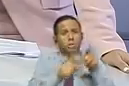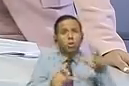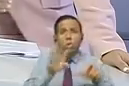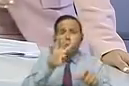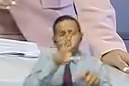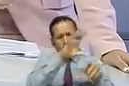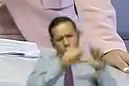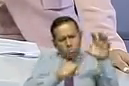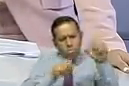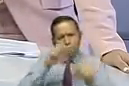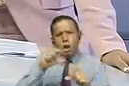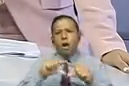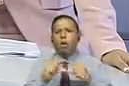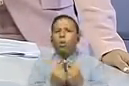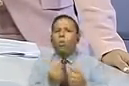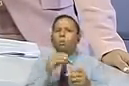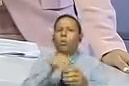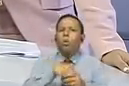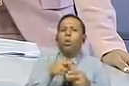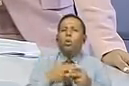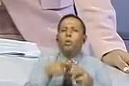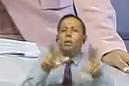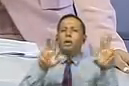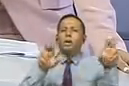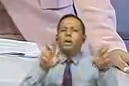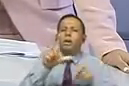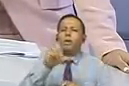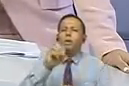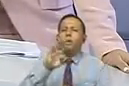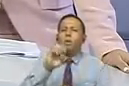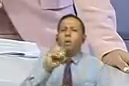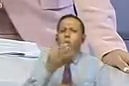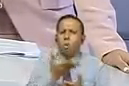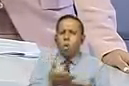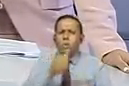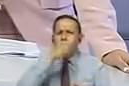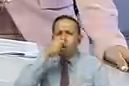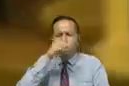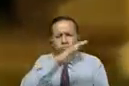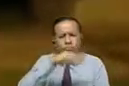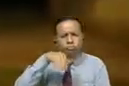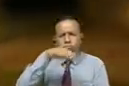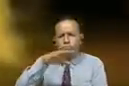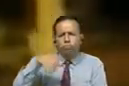48 kilos de cocaína y una pistola con varias municiones.